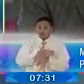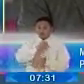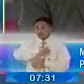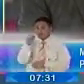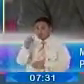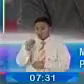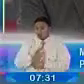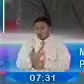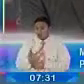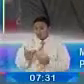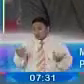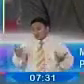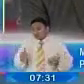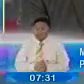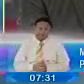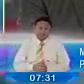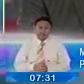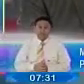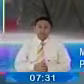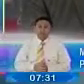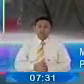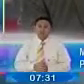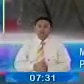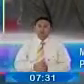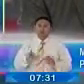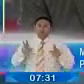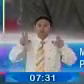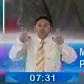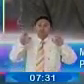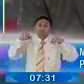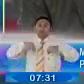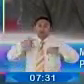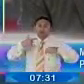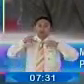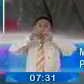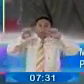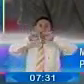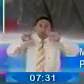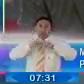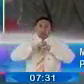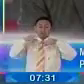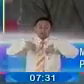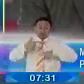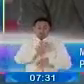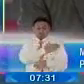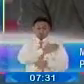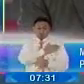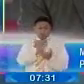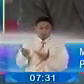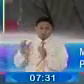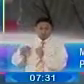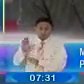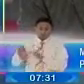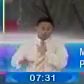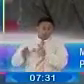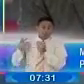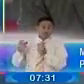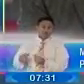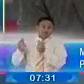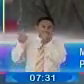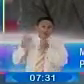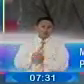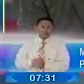por las razones que hayan sido, pero el tema es que es una empresa con la que tenemos confianza de que vamos a poder avanzar rápido y se